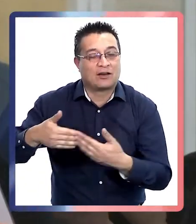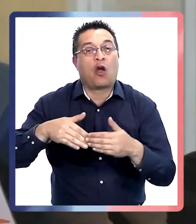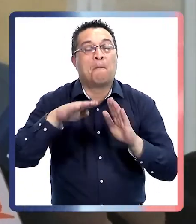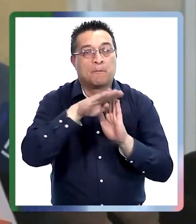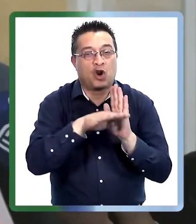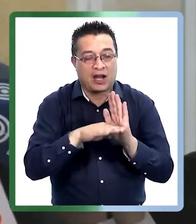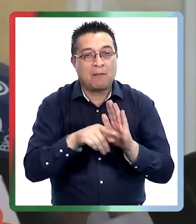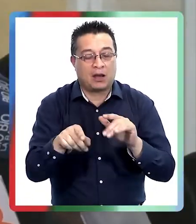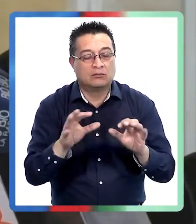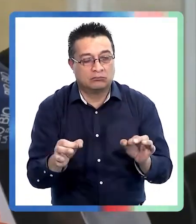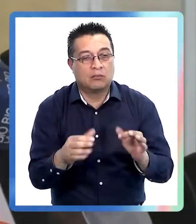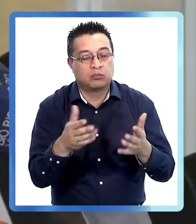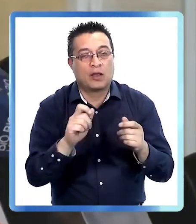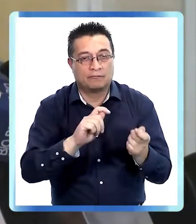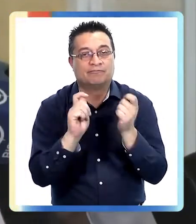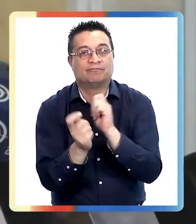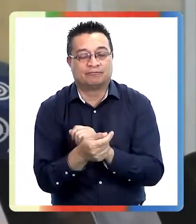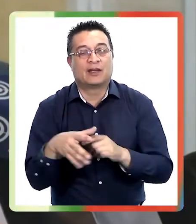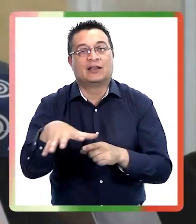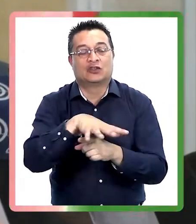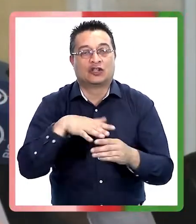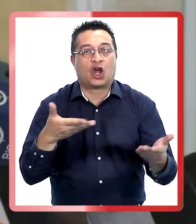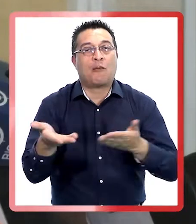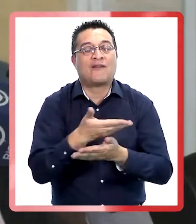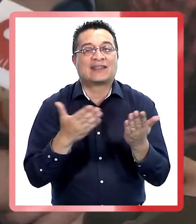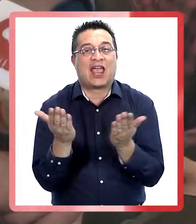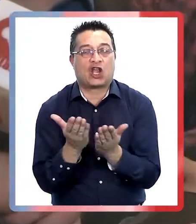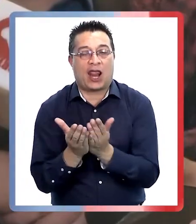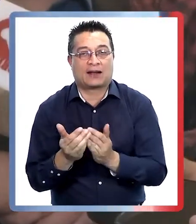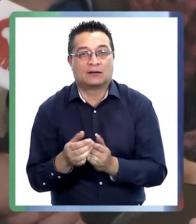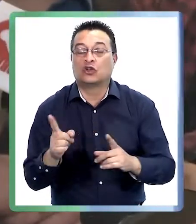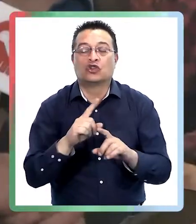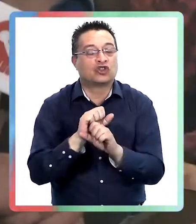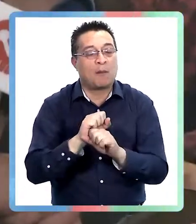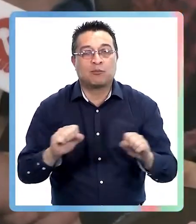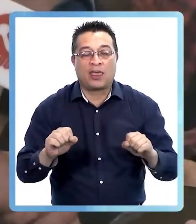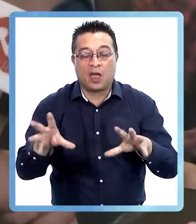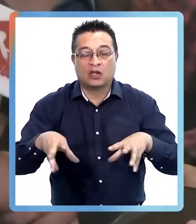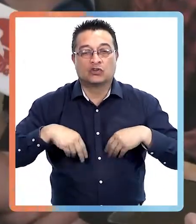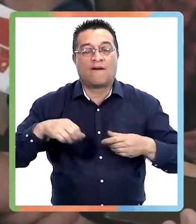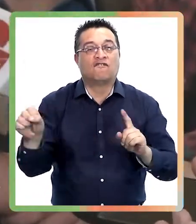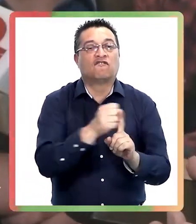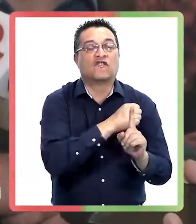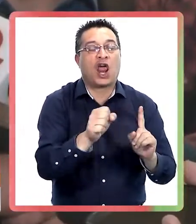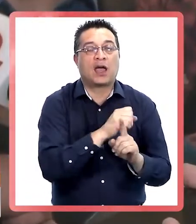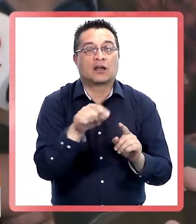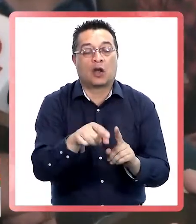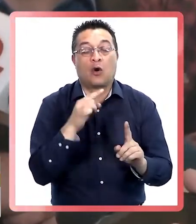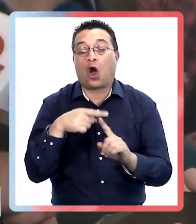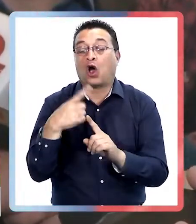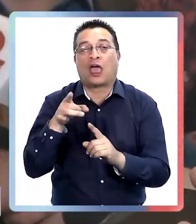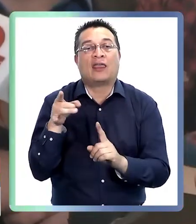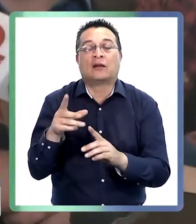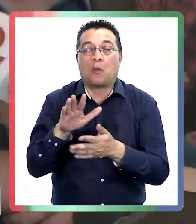los programas curriculares para ir generando una adaptación al entorno de la convivencia escolar. No pueden abordarse los problemas de violencia